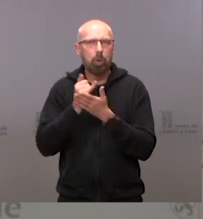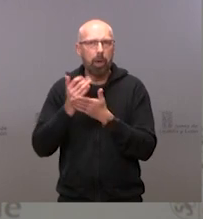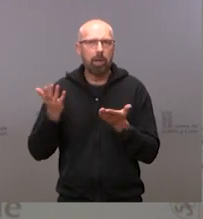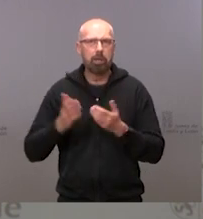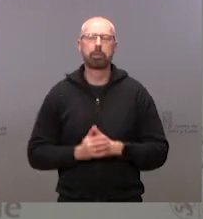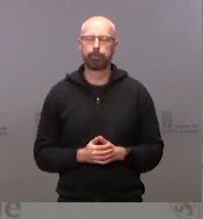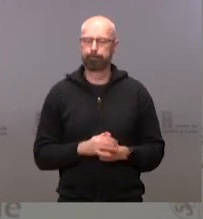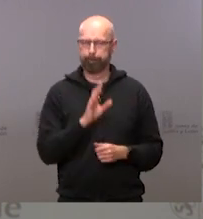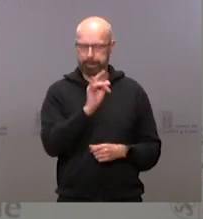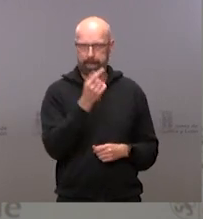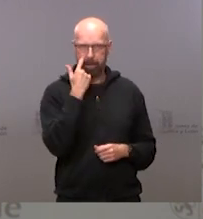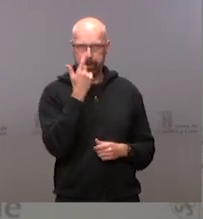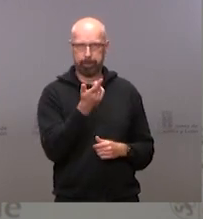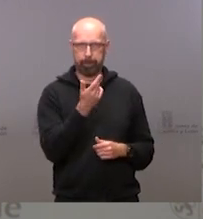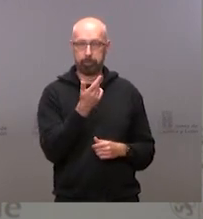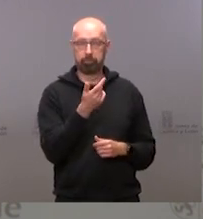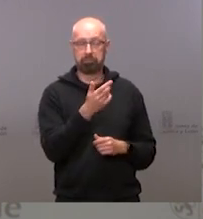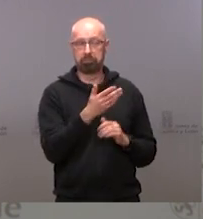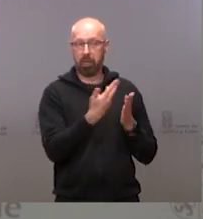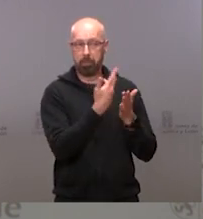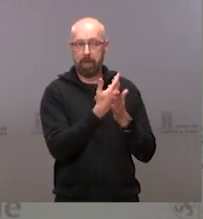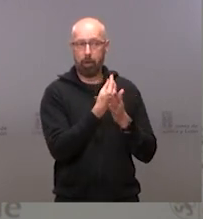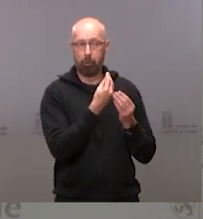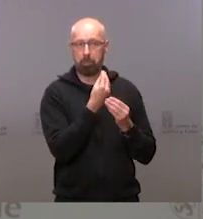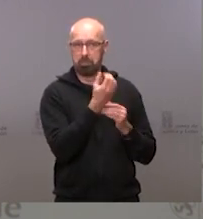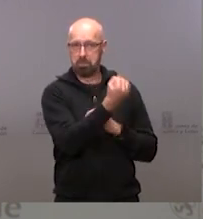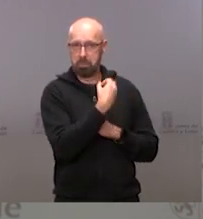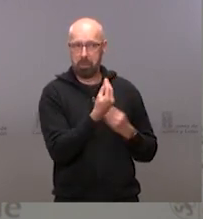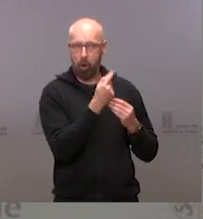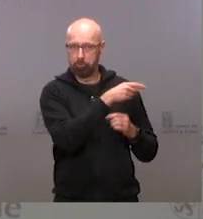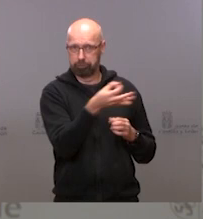efectivamente no ha explicado usted mejor que yo